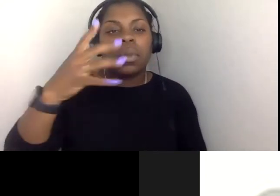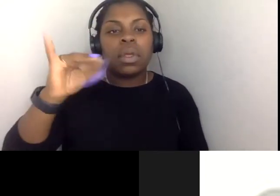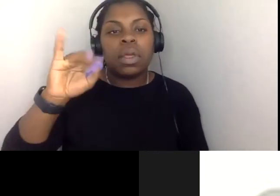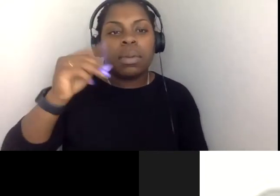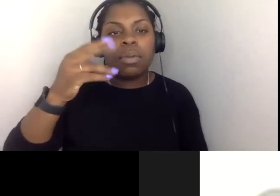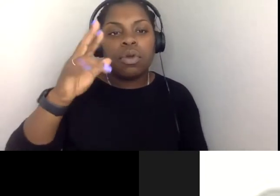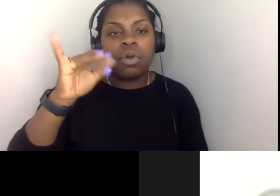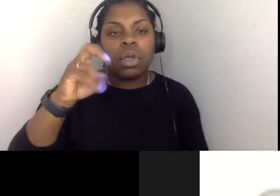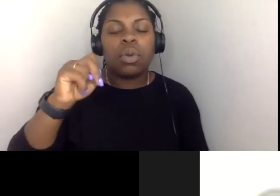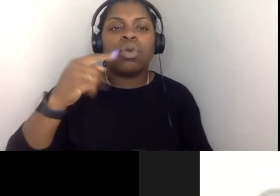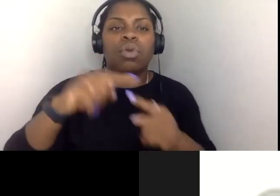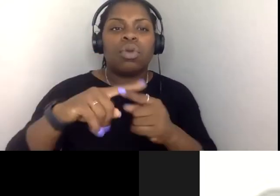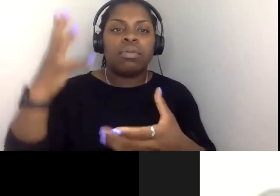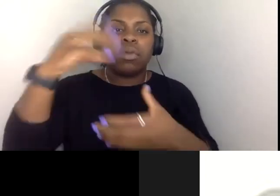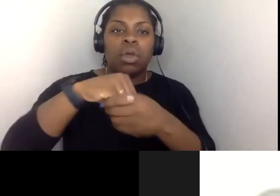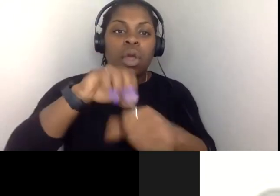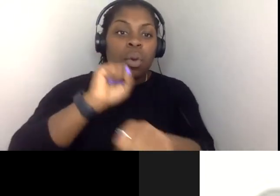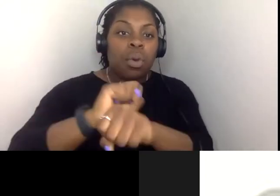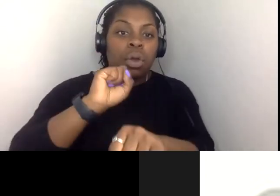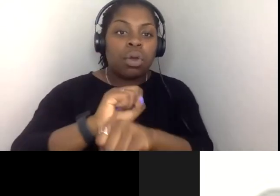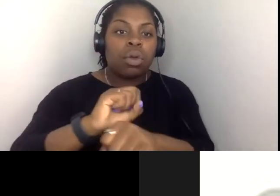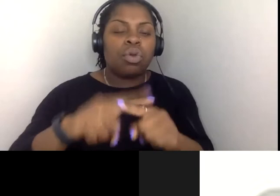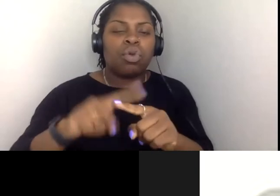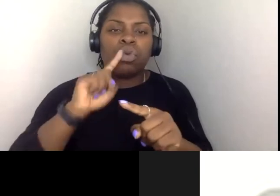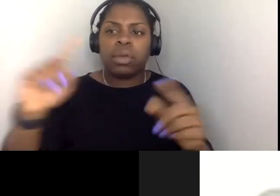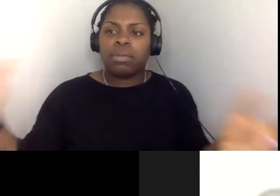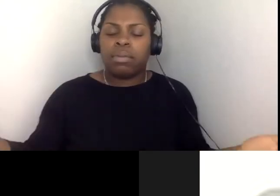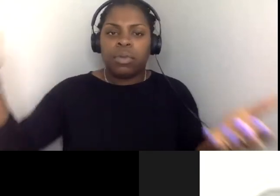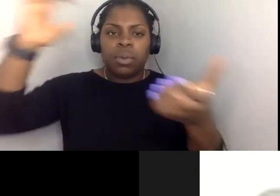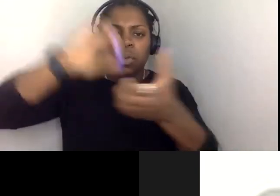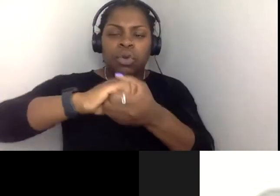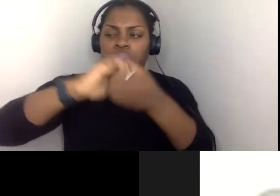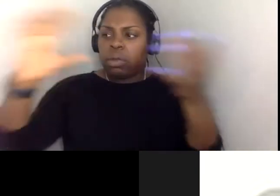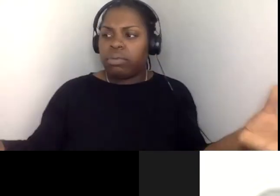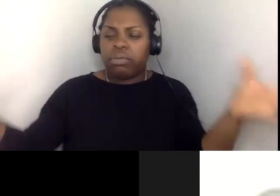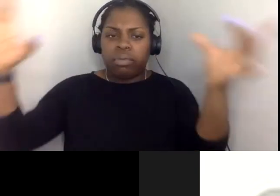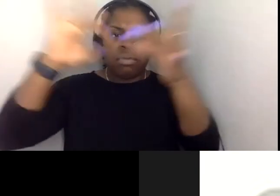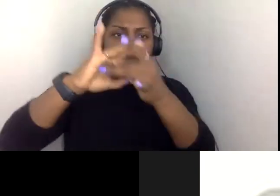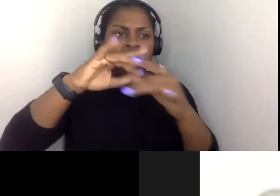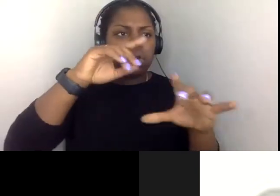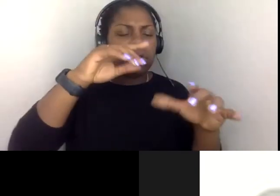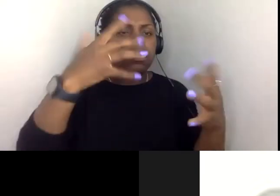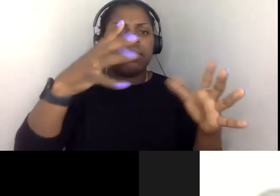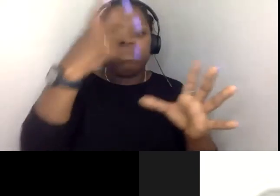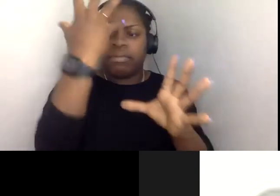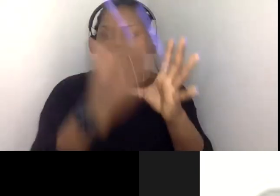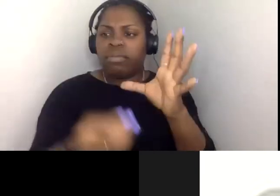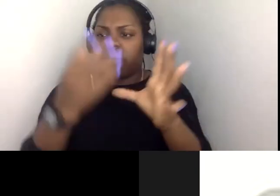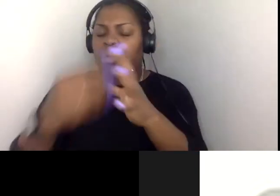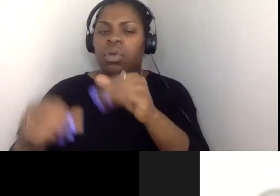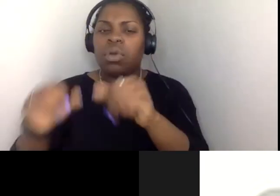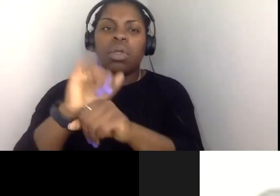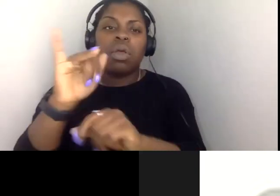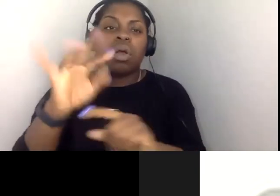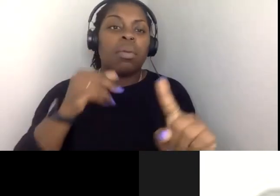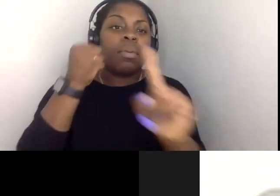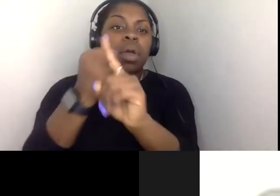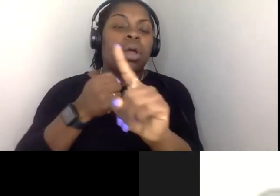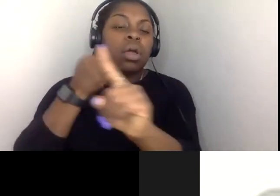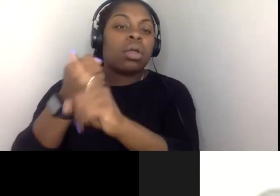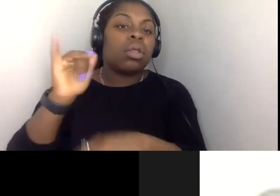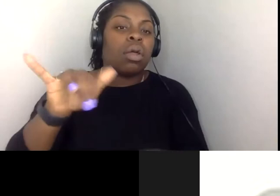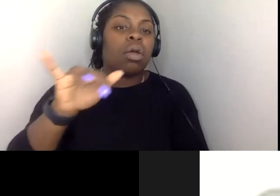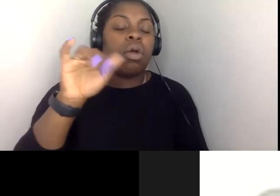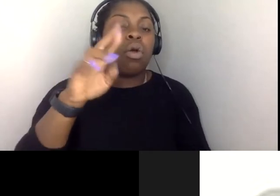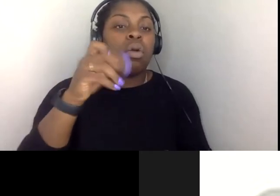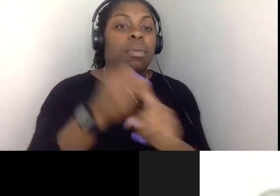inmigración. Es una de las cosas que tratamos de hacer en nuestro trabajo, es crear puentes en los diferentes sectores que están impactados